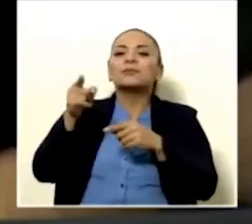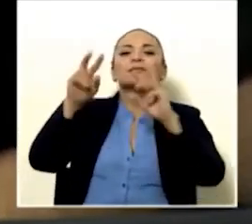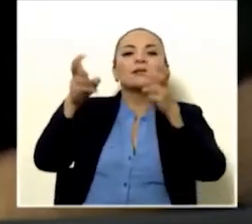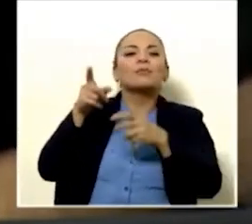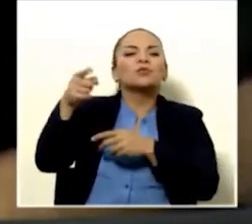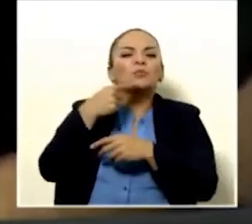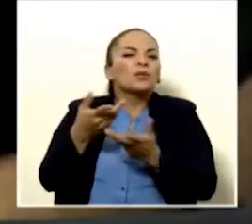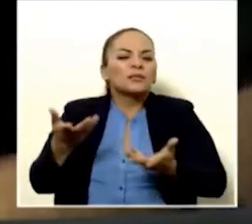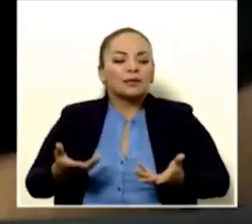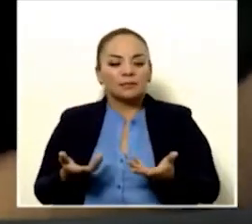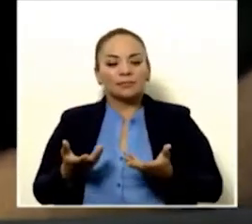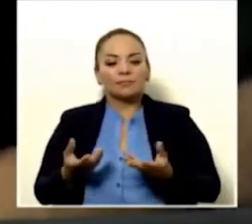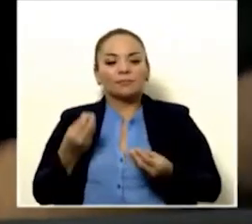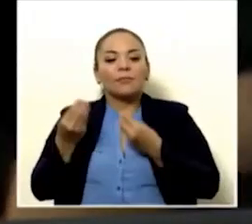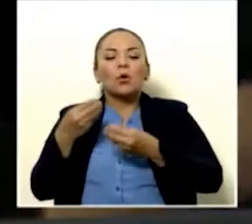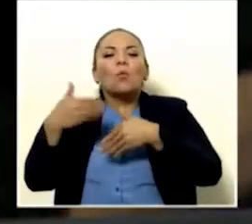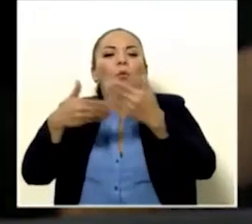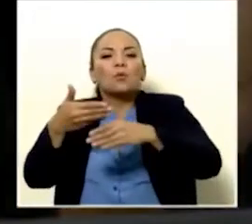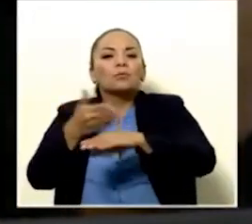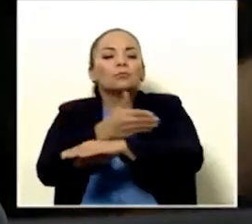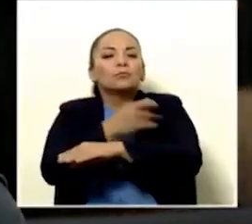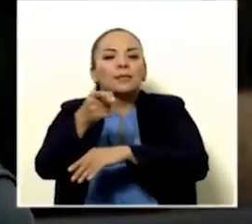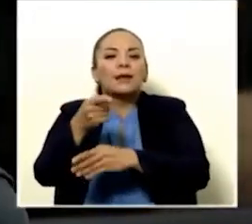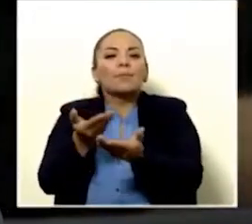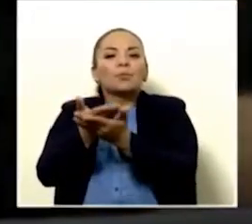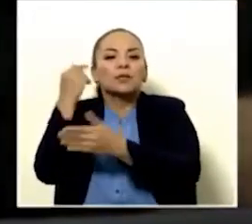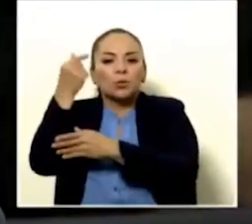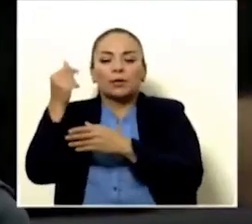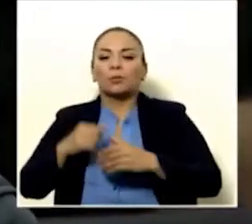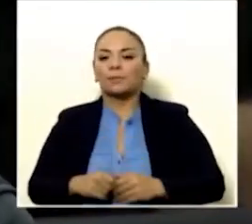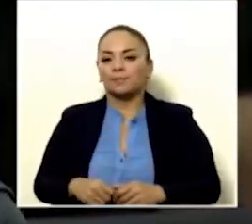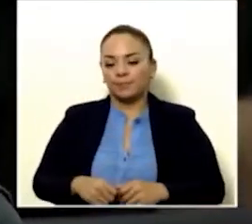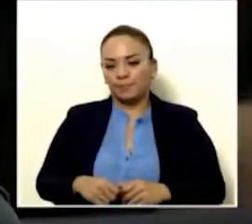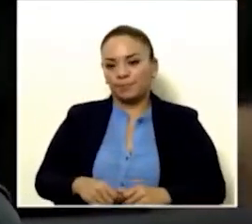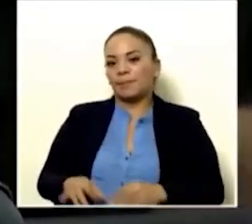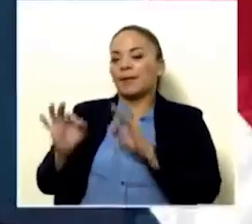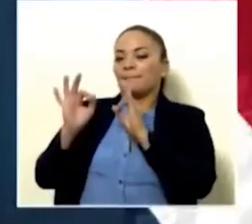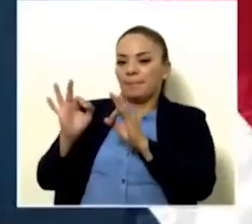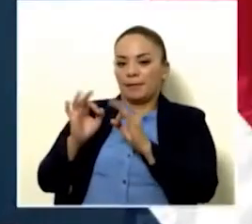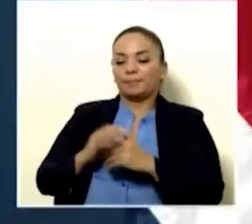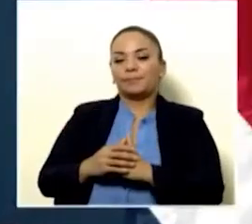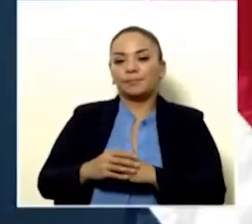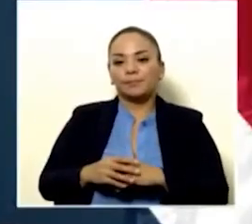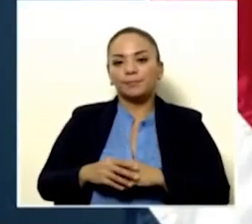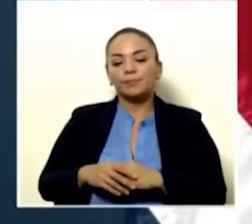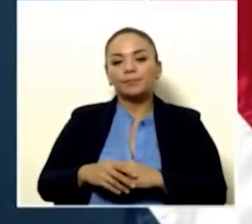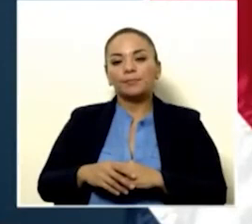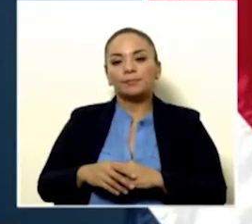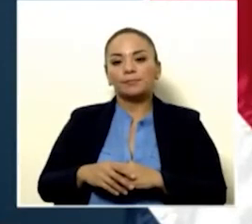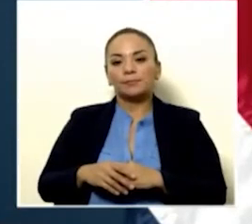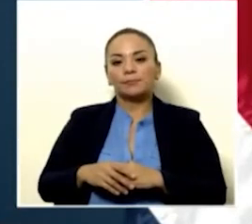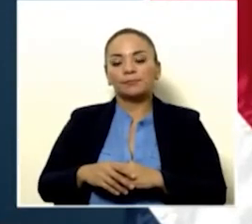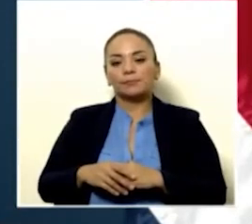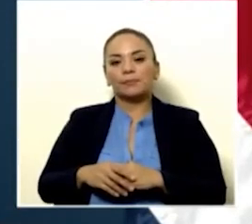¿qué nos puede decir? ¿Cómo ha avanzado hasta ahora esa propuesta de gobierno? Muy bien, don Alan. De las cosas que yo